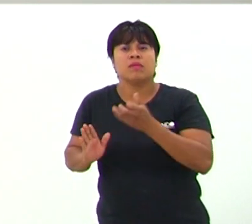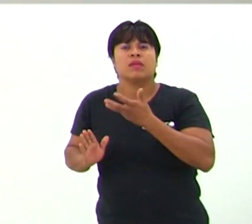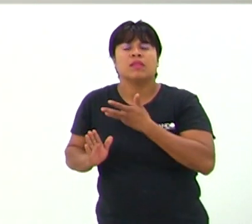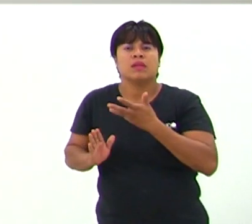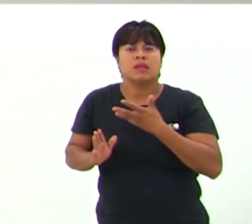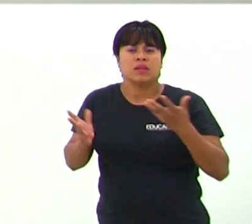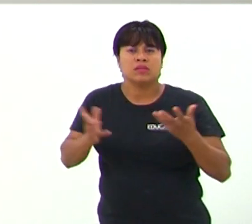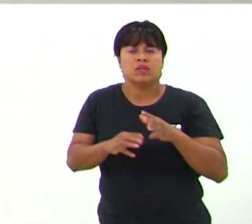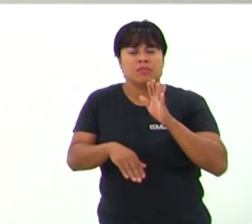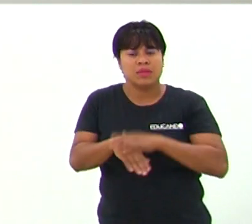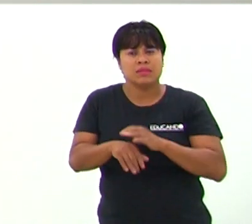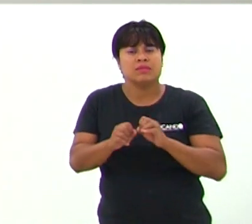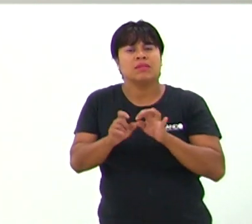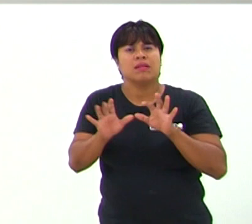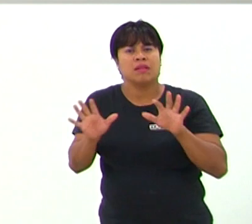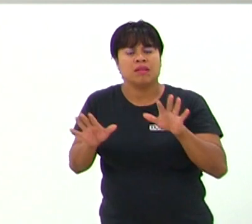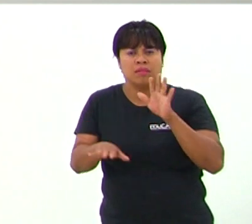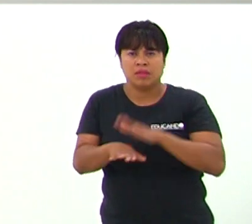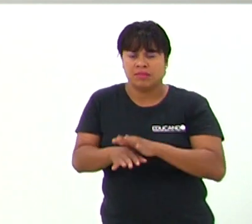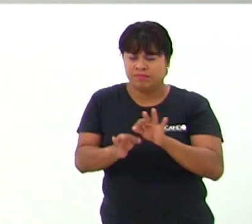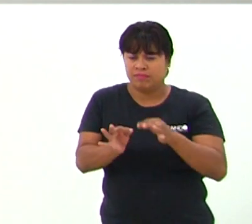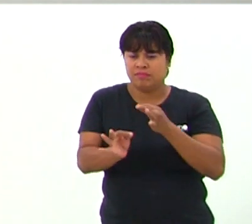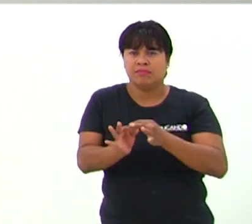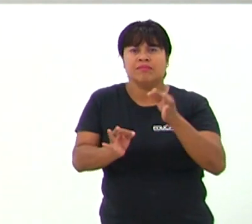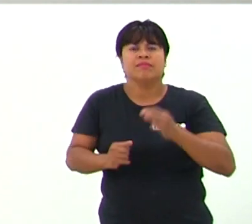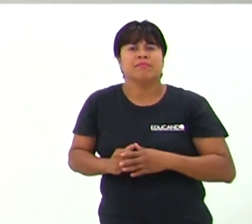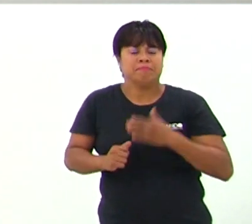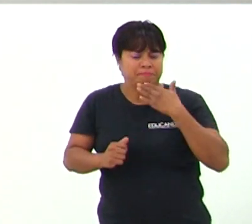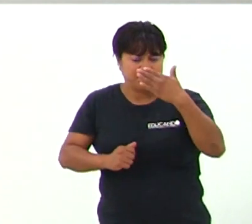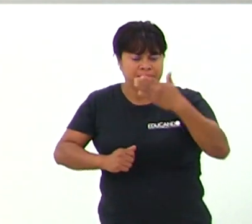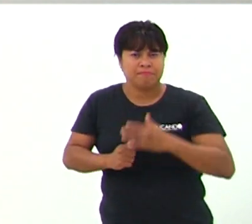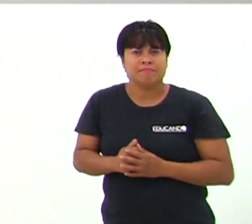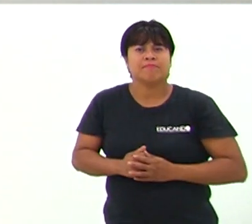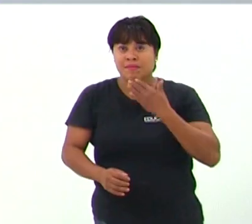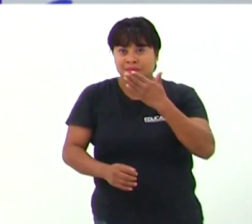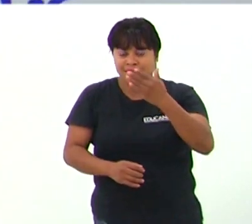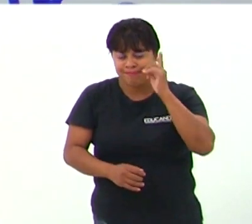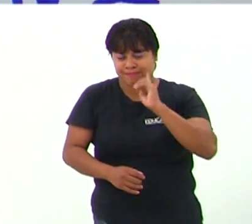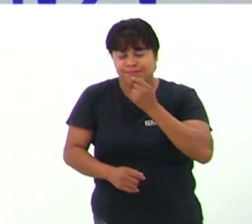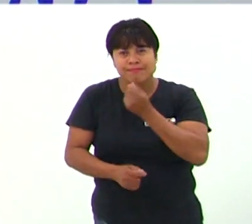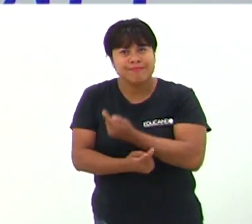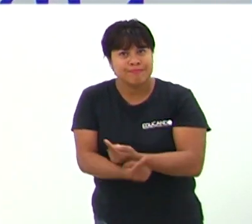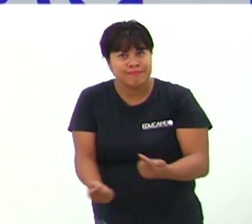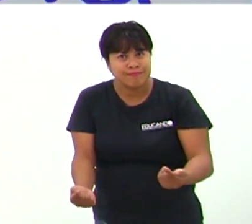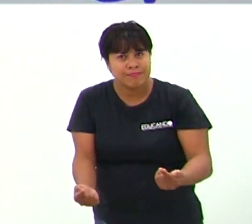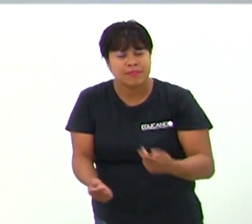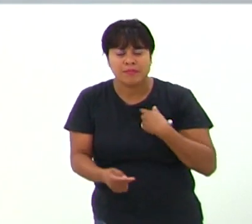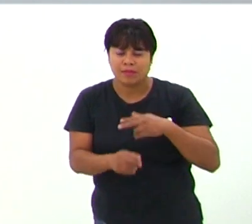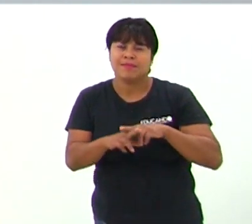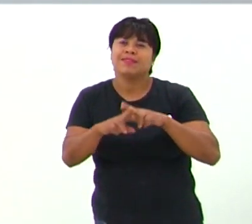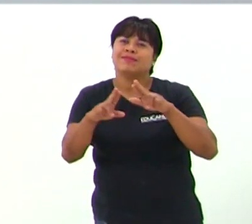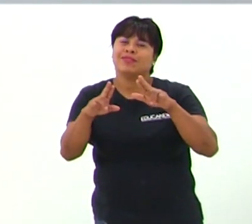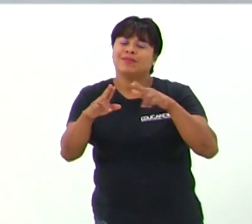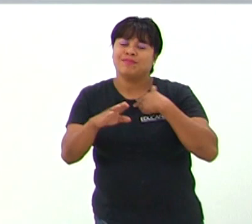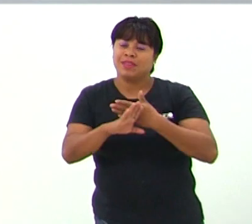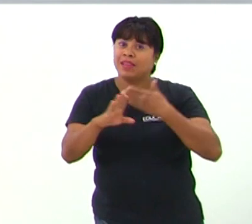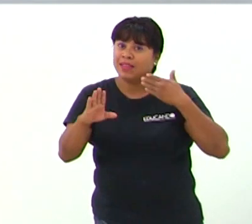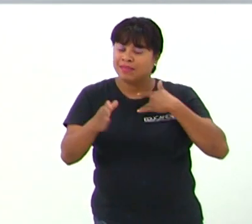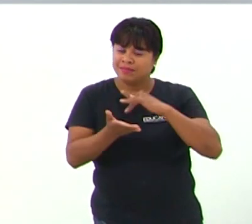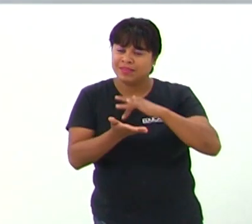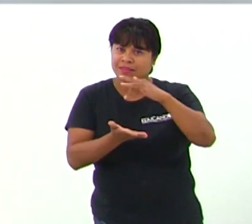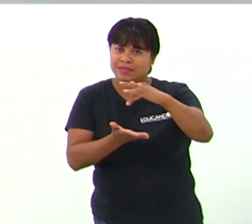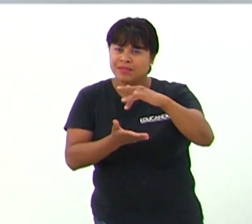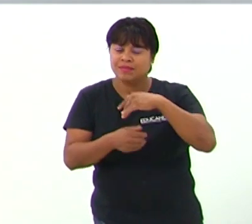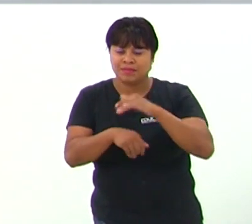hacer que tenga una forma más clara y más precisa. Muy bien, niños y niñas, me despido, no sin antes